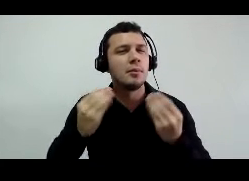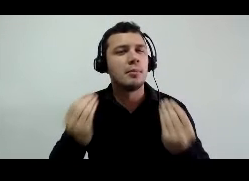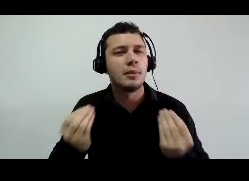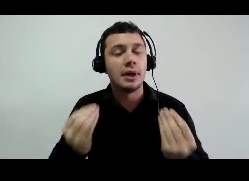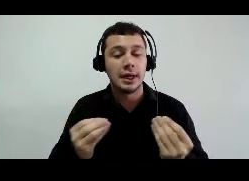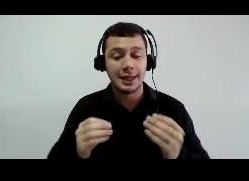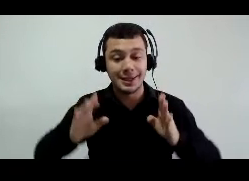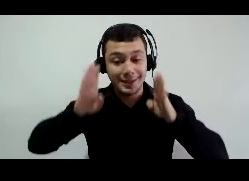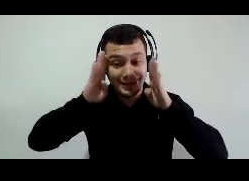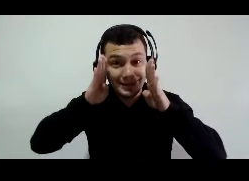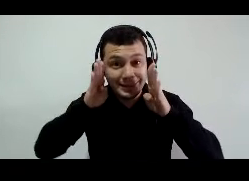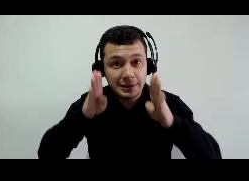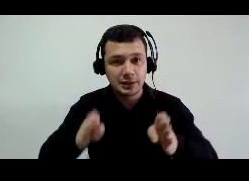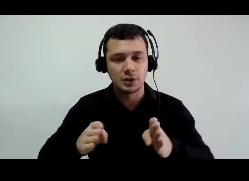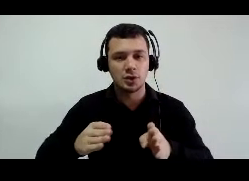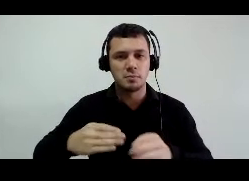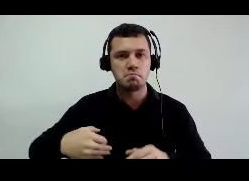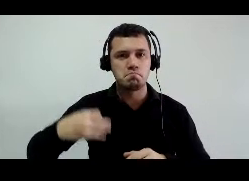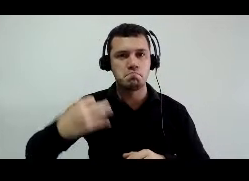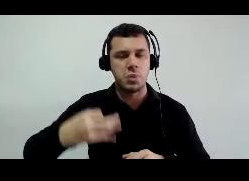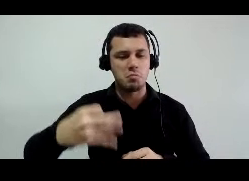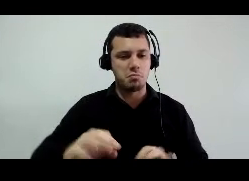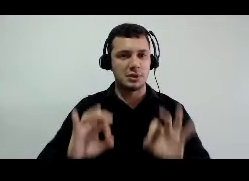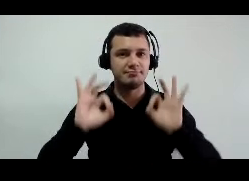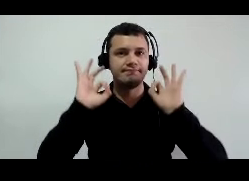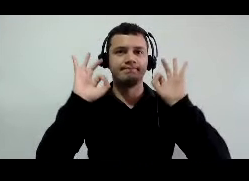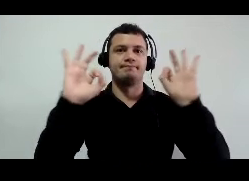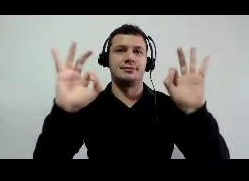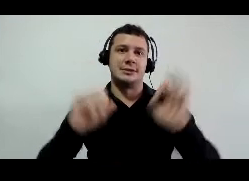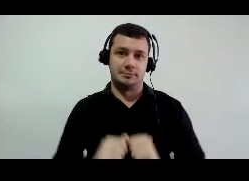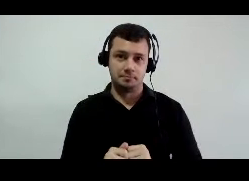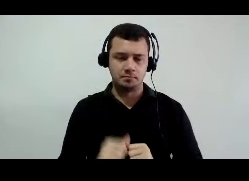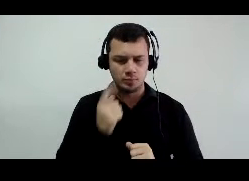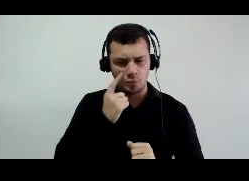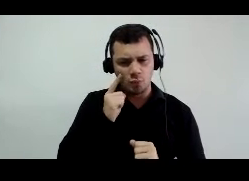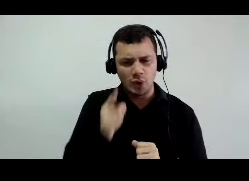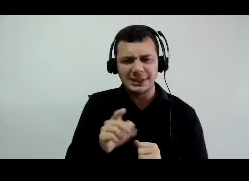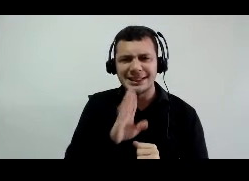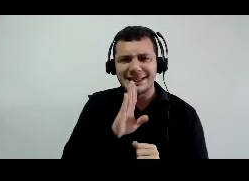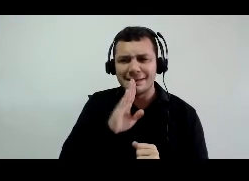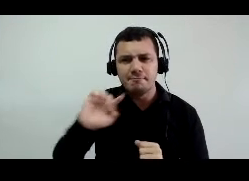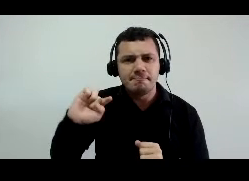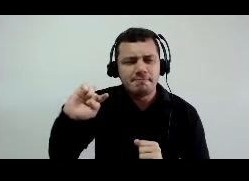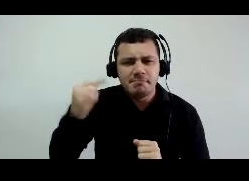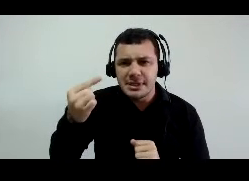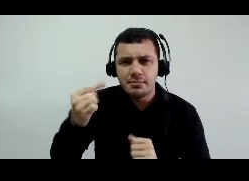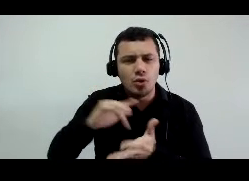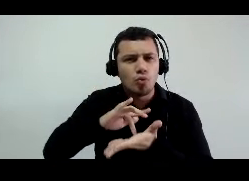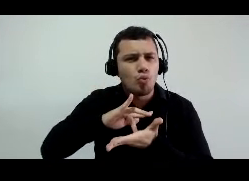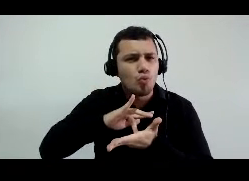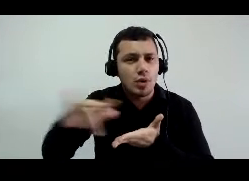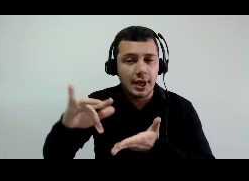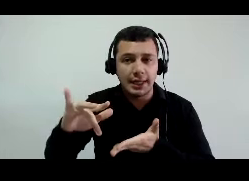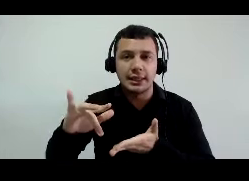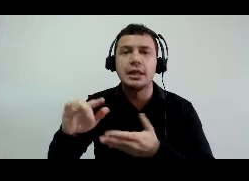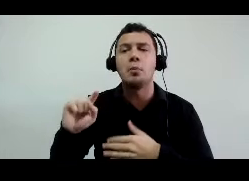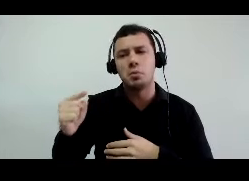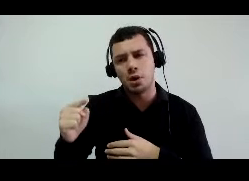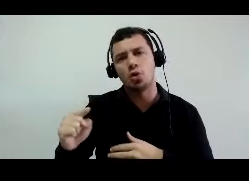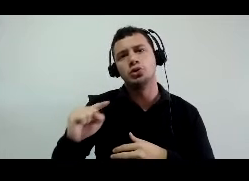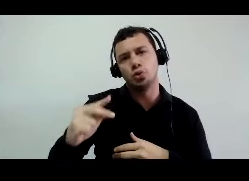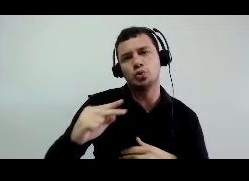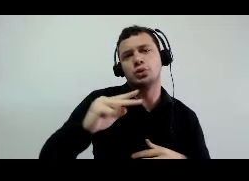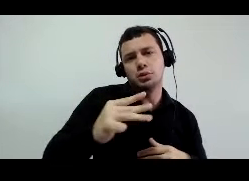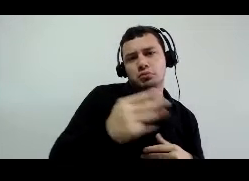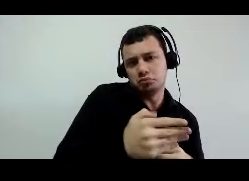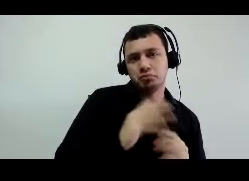más efectiva, para que esa clasificación nos ayude a priorizar la atención. Pareciera que en nuestro